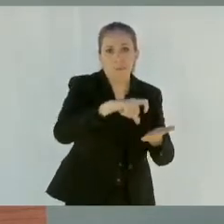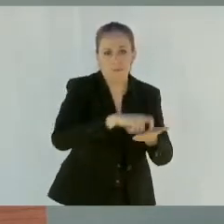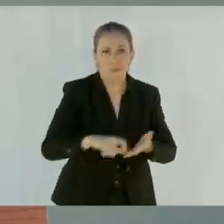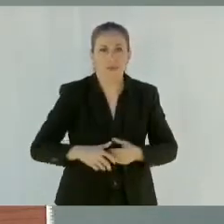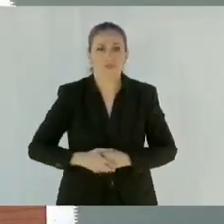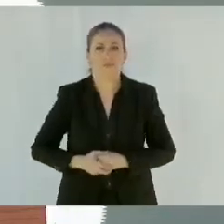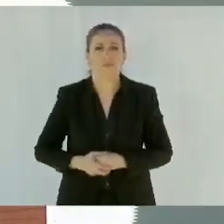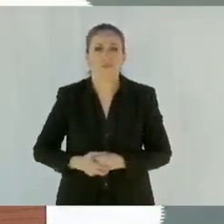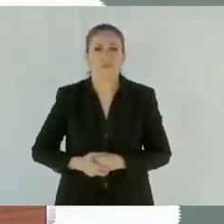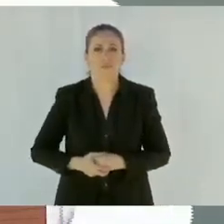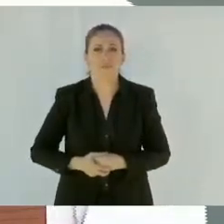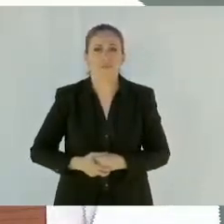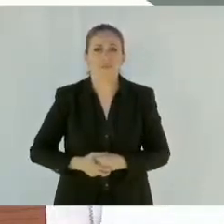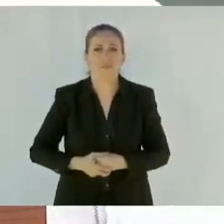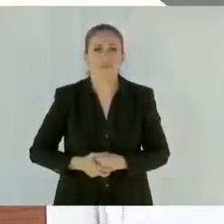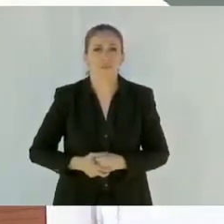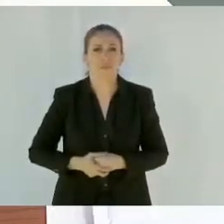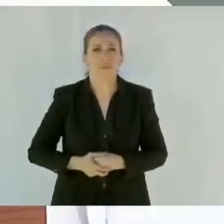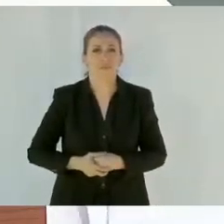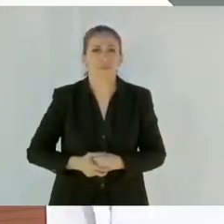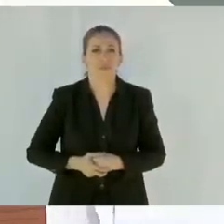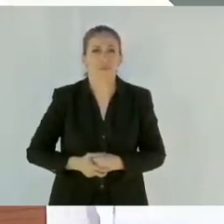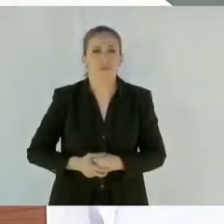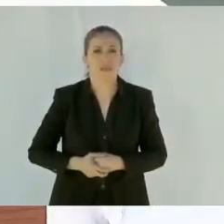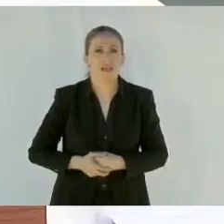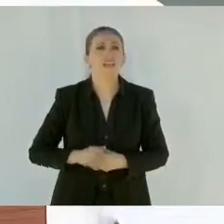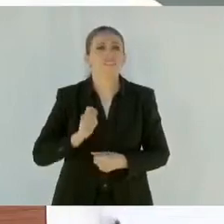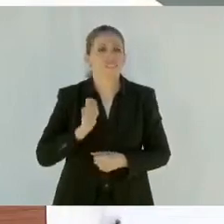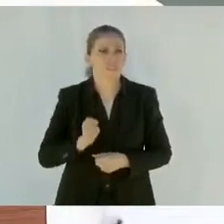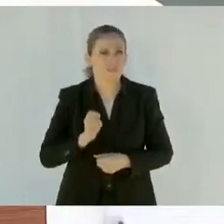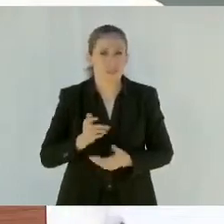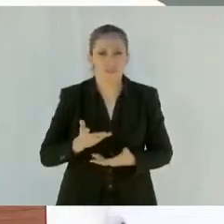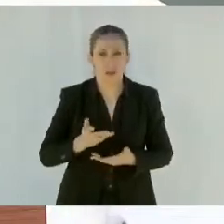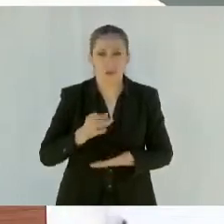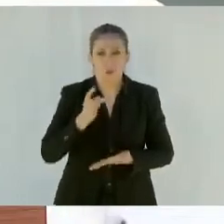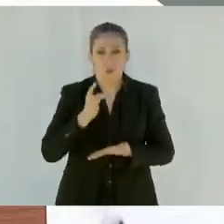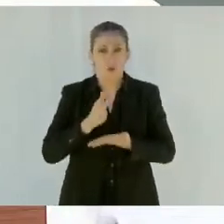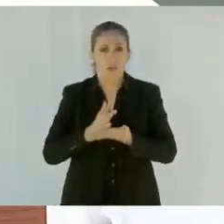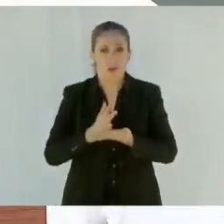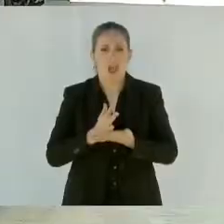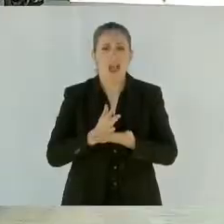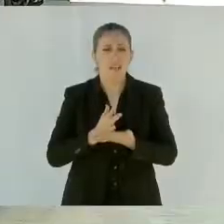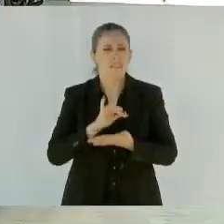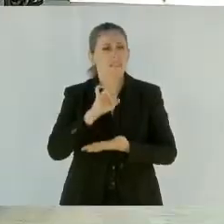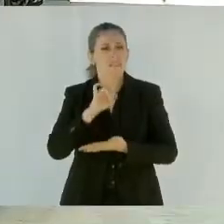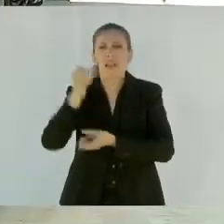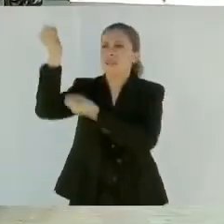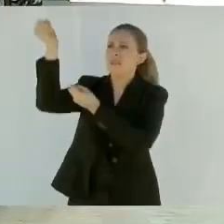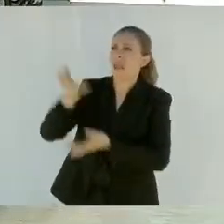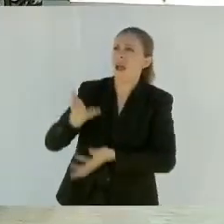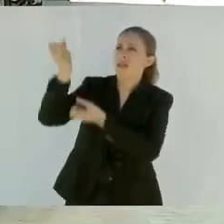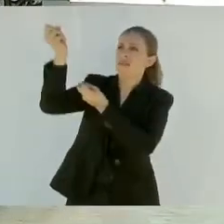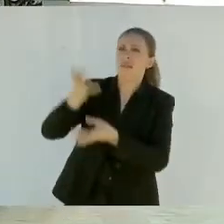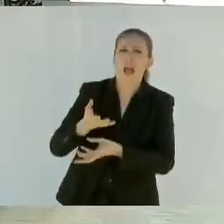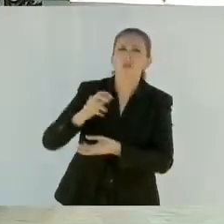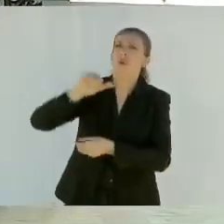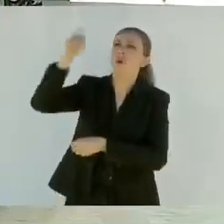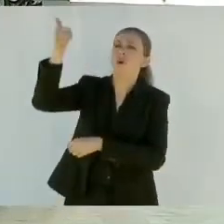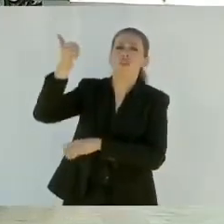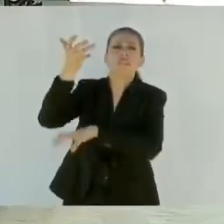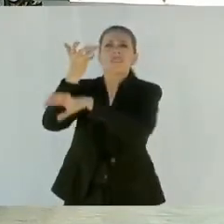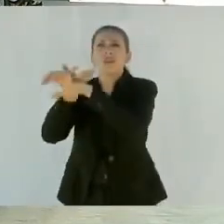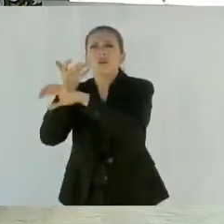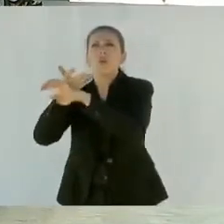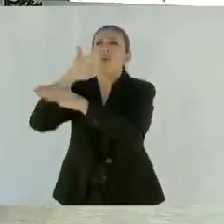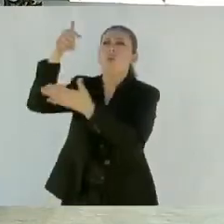Entonces, no se trata de decir, vamos a traer vacunas del extranjero